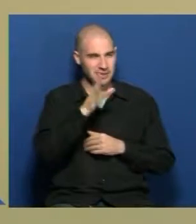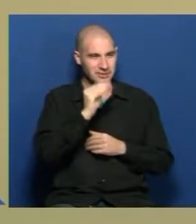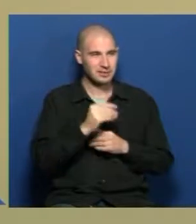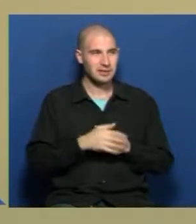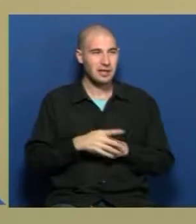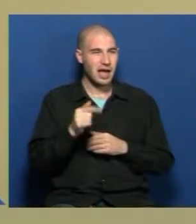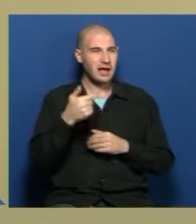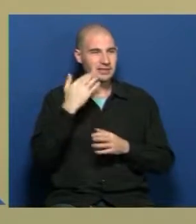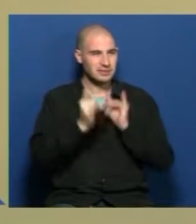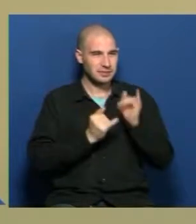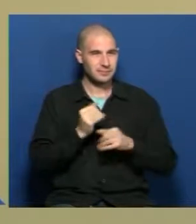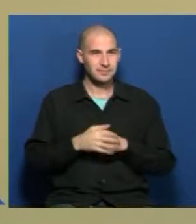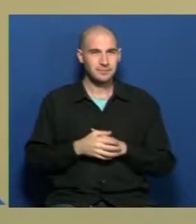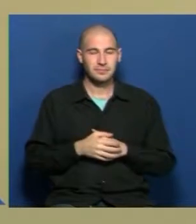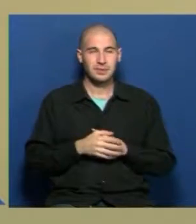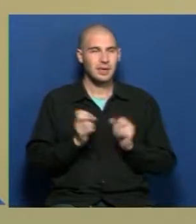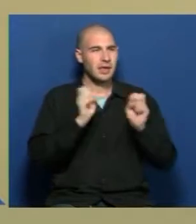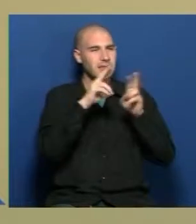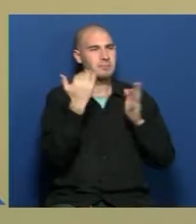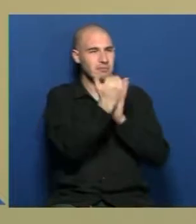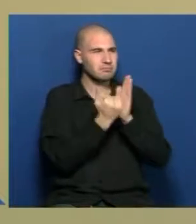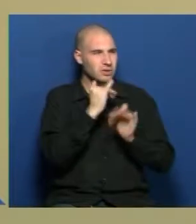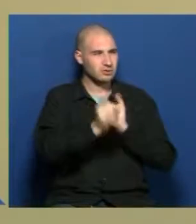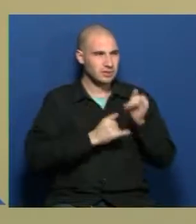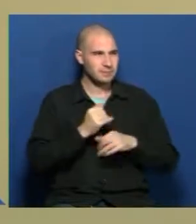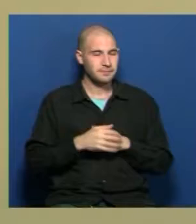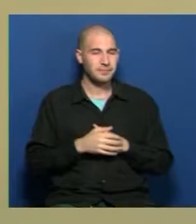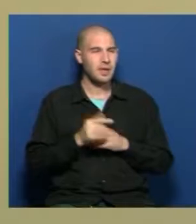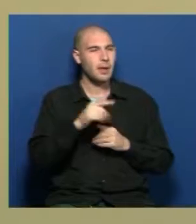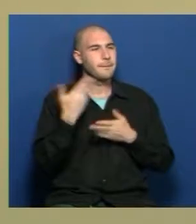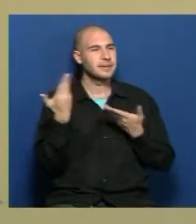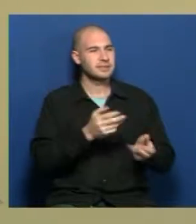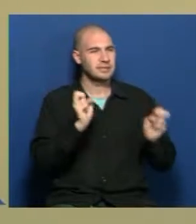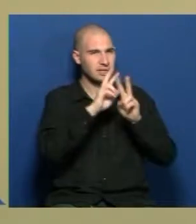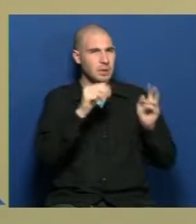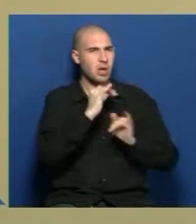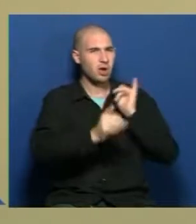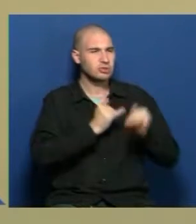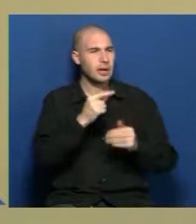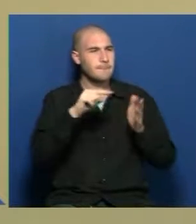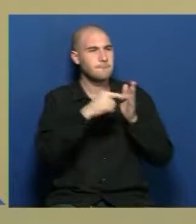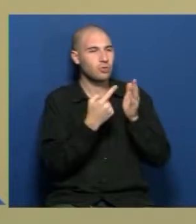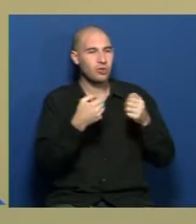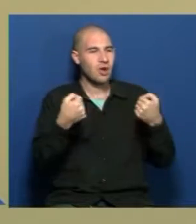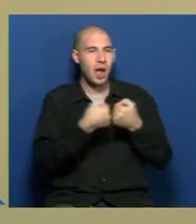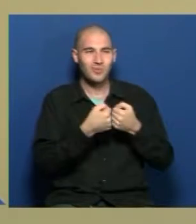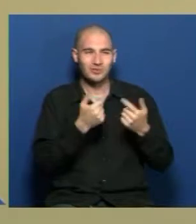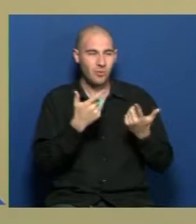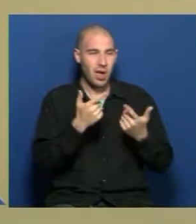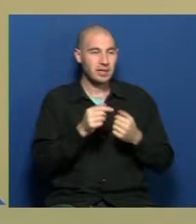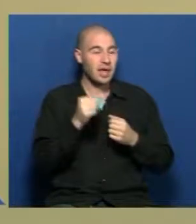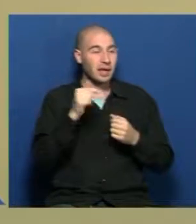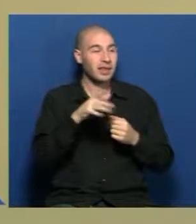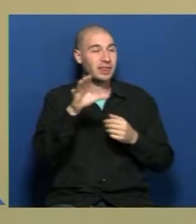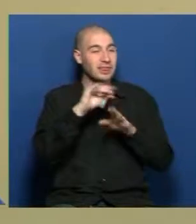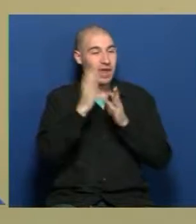ya venía hace muy poquito para hablar de otros temas también de coyuntura. Cuando presentaba el tema hablaba de puntos innegociables. Lo tomo un poco de los